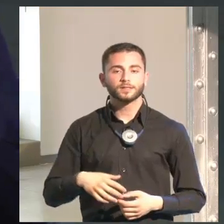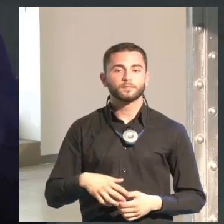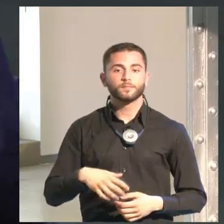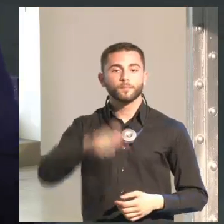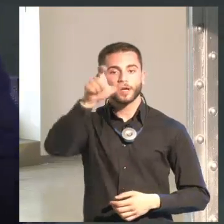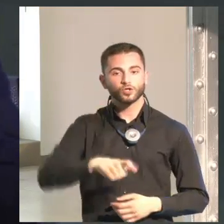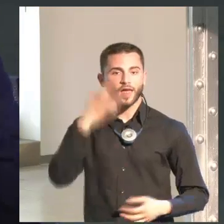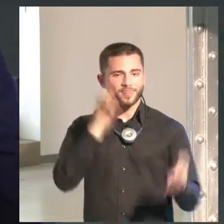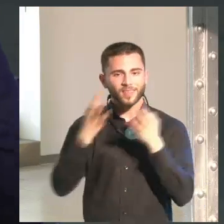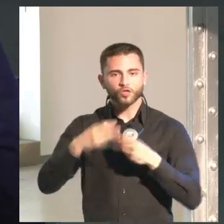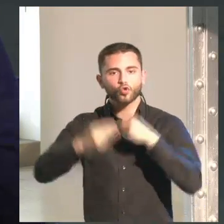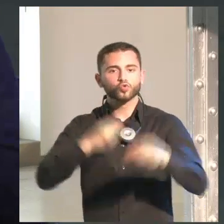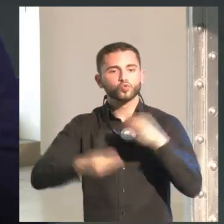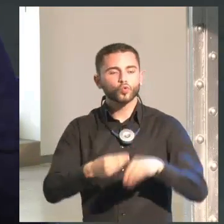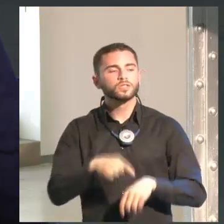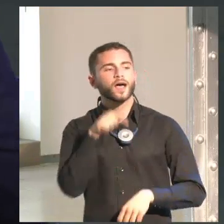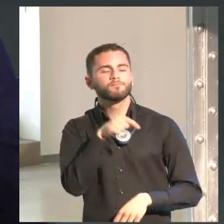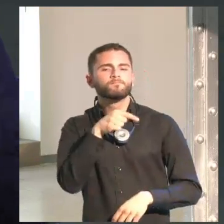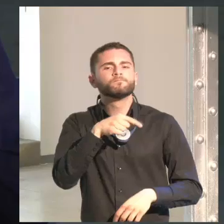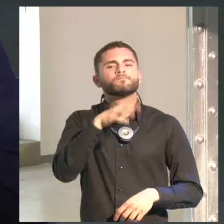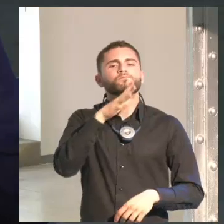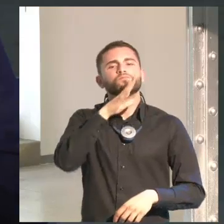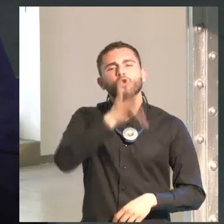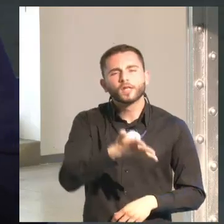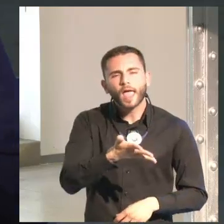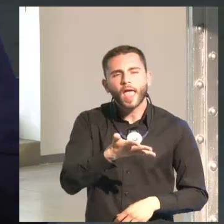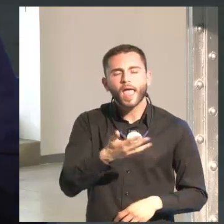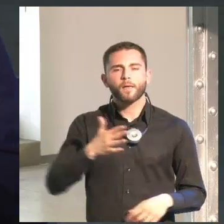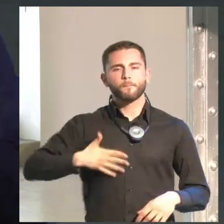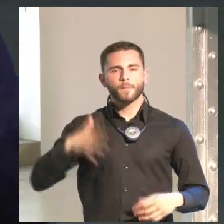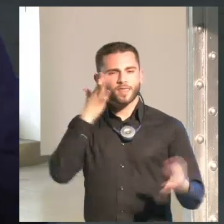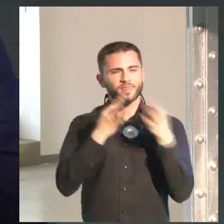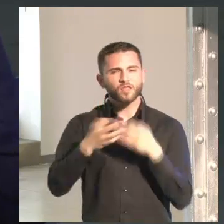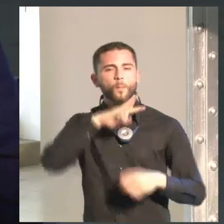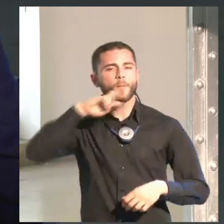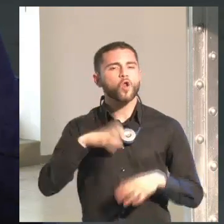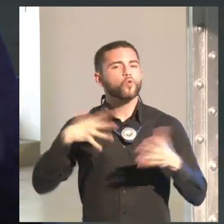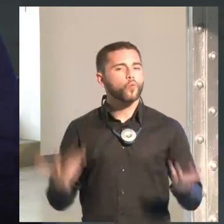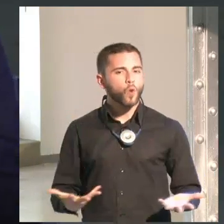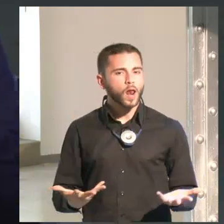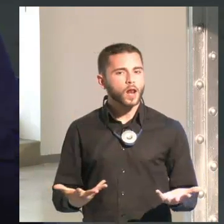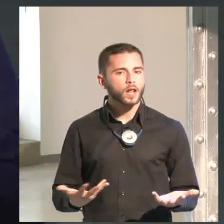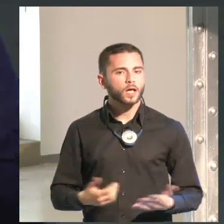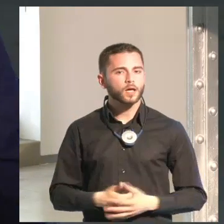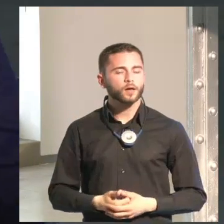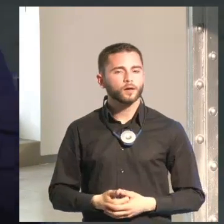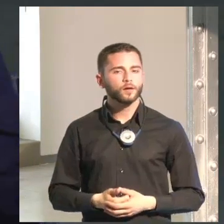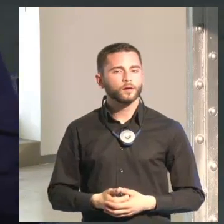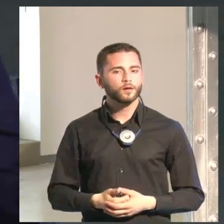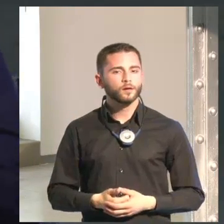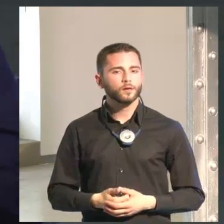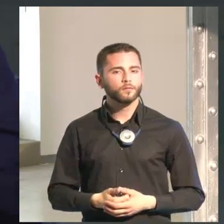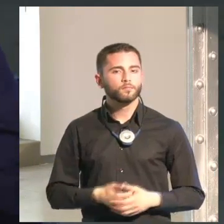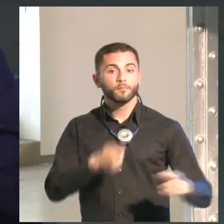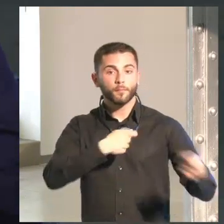qué. Segunda bloque de herramientas, ¿cuánto valen mis datos? ¿Cuánto valen mis datos? Es decir, ¿cuánto el mercado